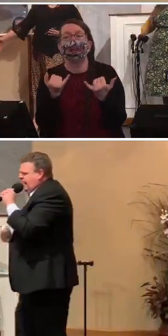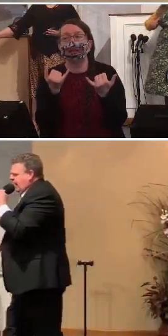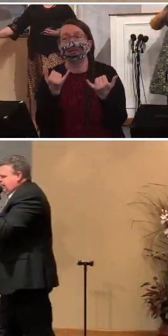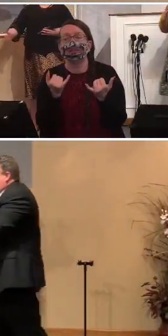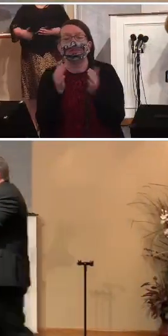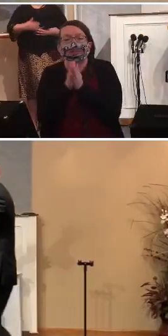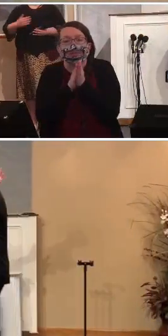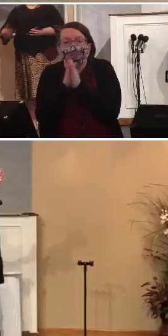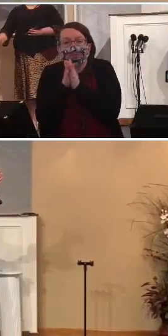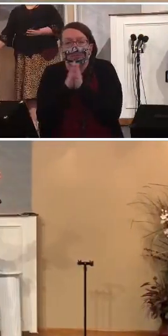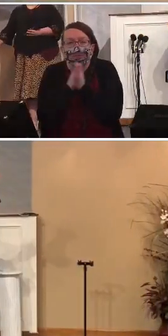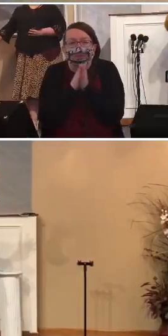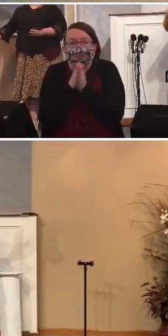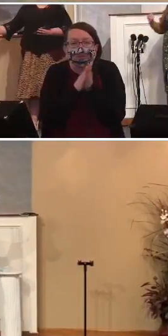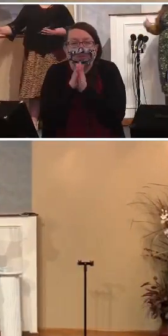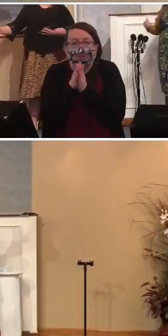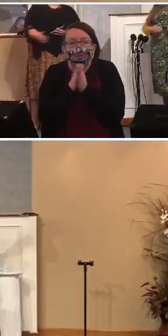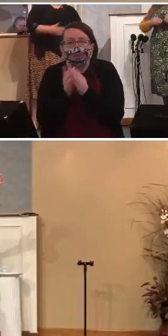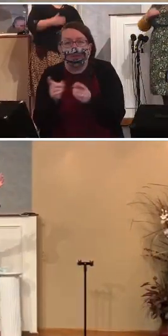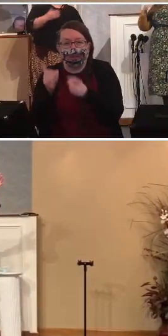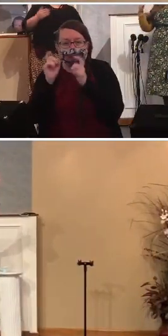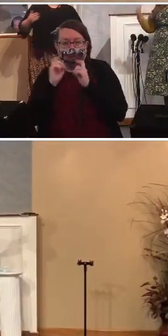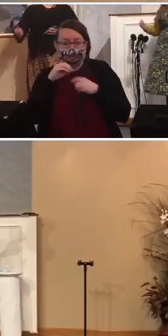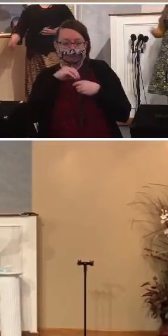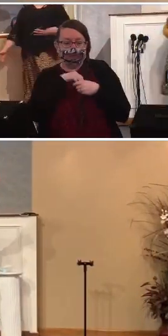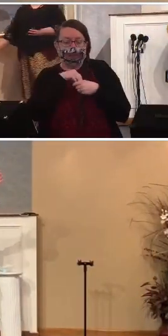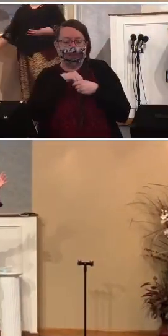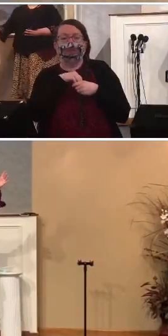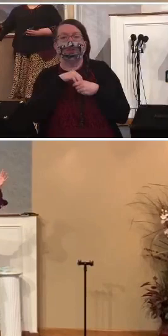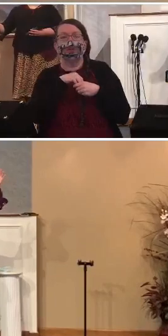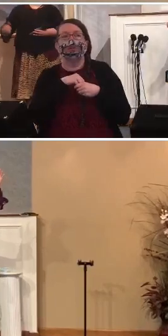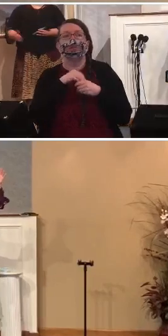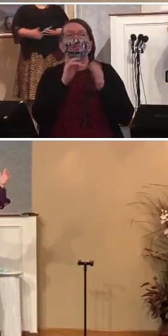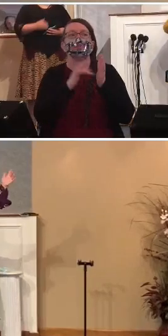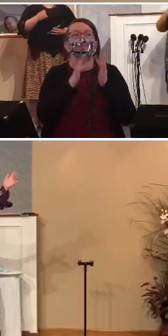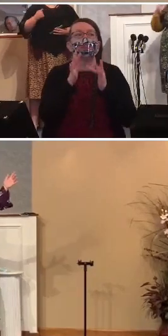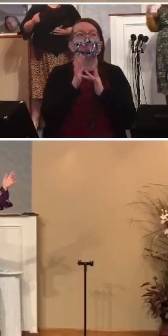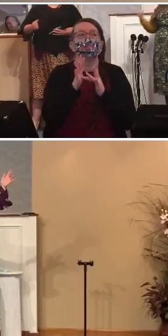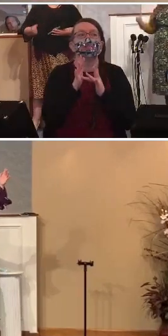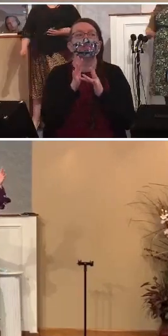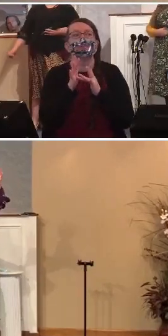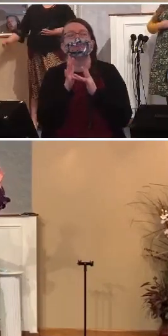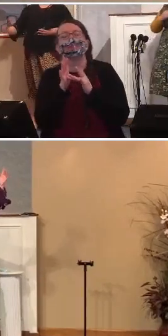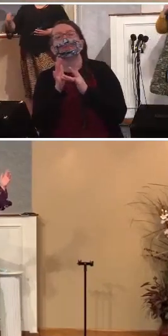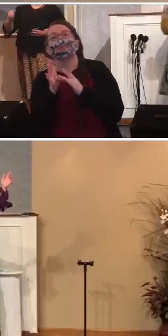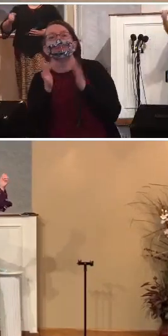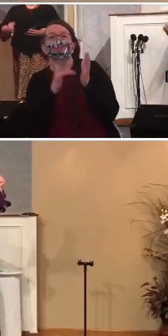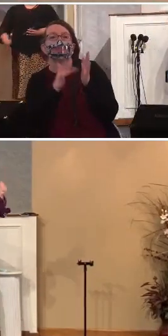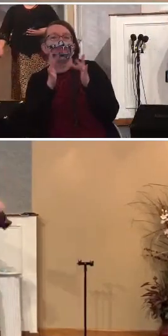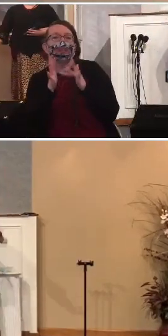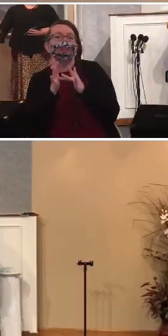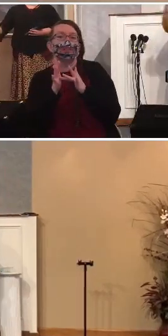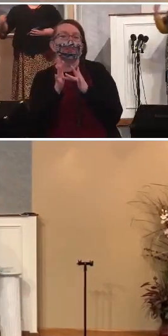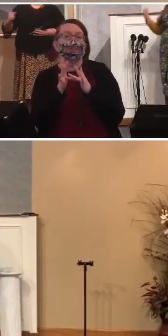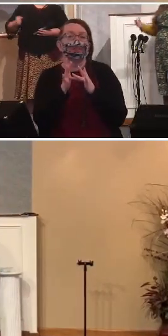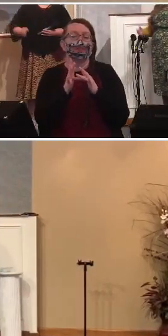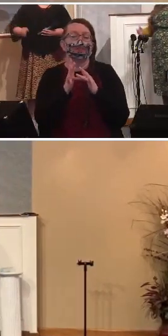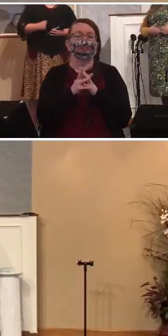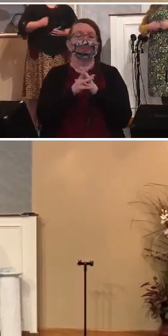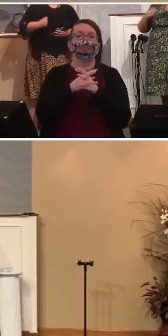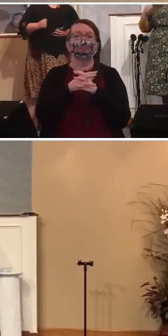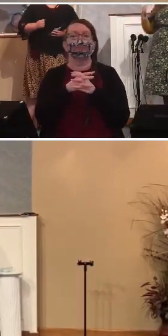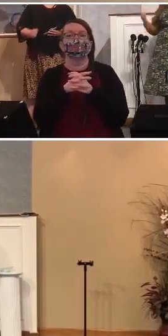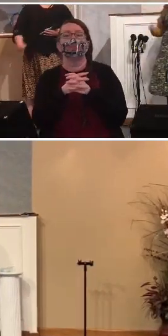batir esto, ese regalo que está dentro de ti. Oh Jesús, Jesús, te amamos,